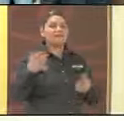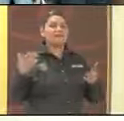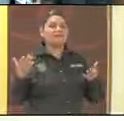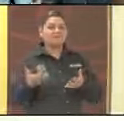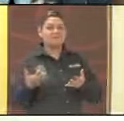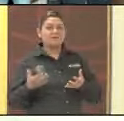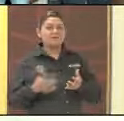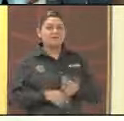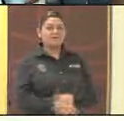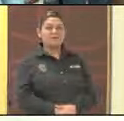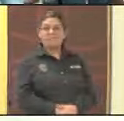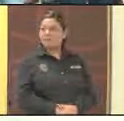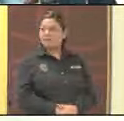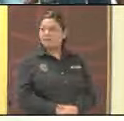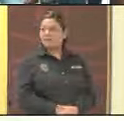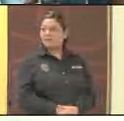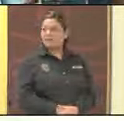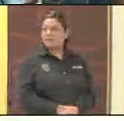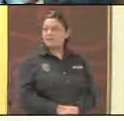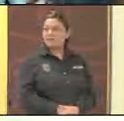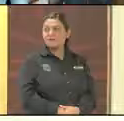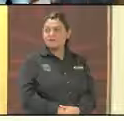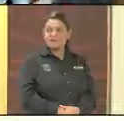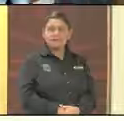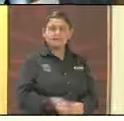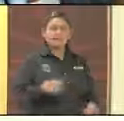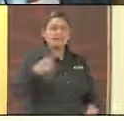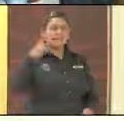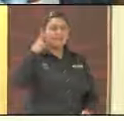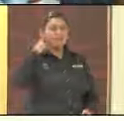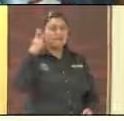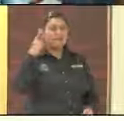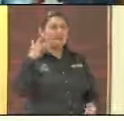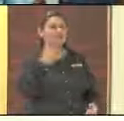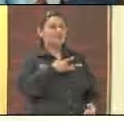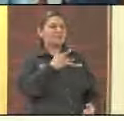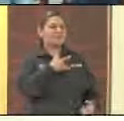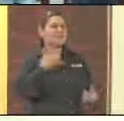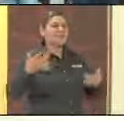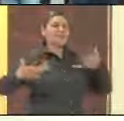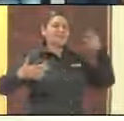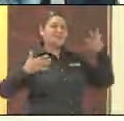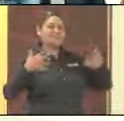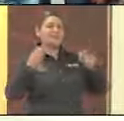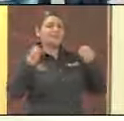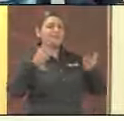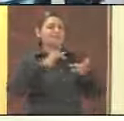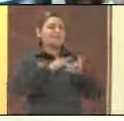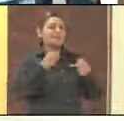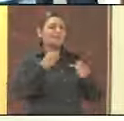cuatro. Fuerte aplauso, que se escuche, que se sienta la alegría.